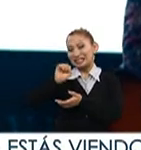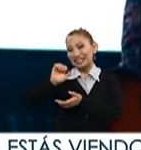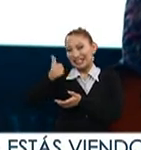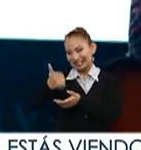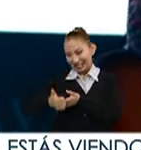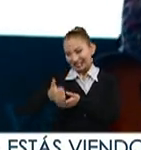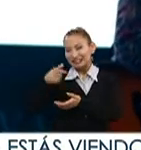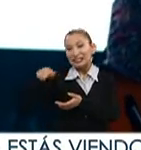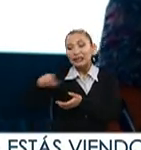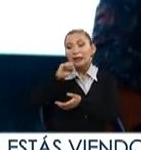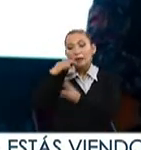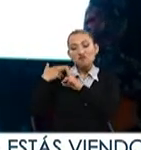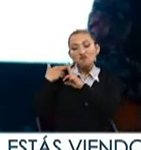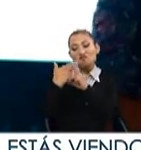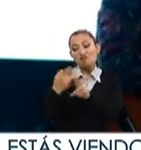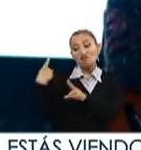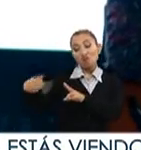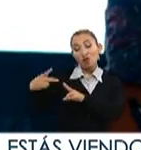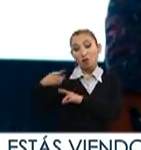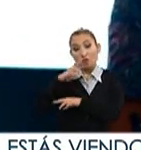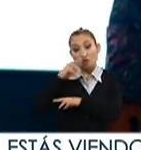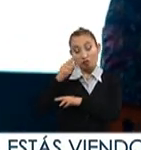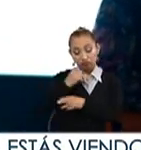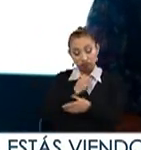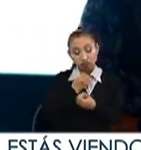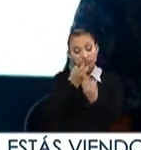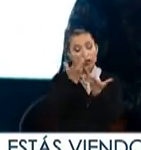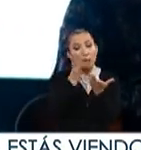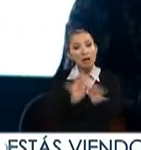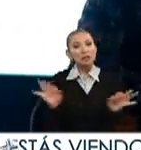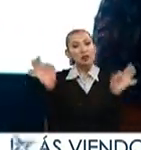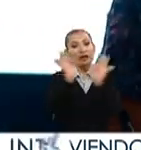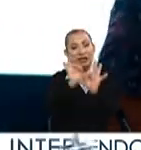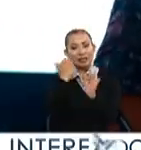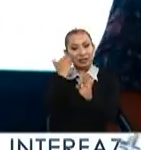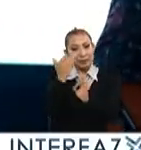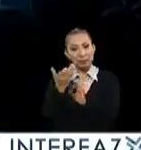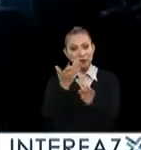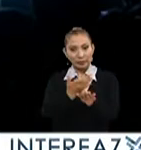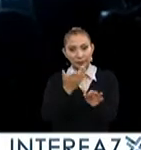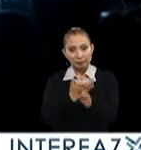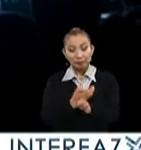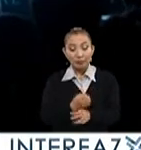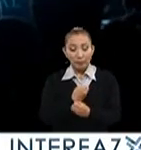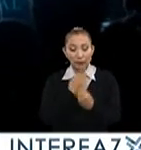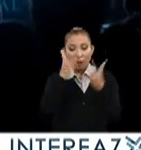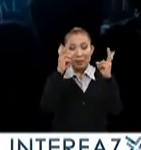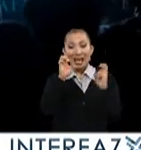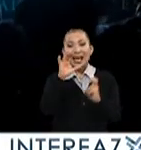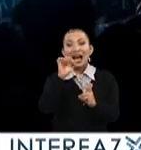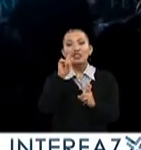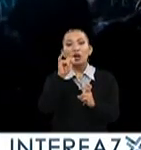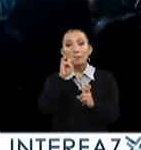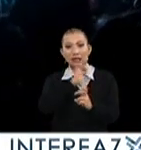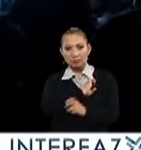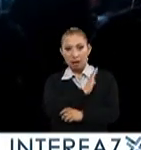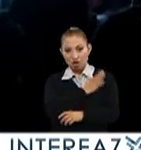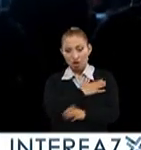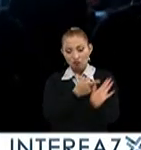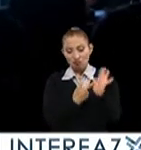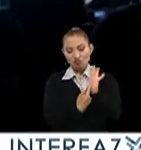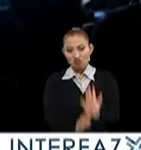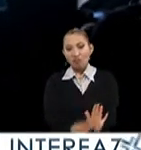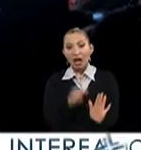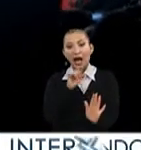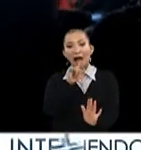2666, y así conmemorarlo por ser una de las voces literarias más relevantes de nuestra época. El poema Hecatombe en español lo